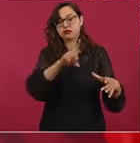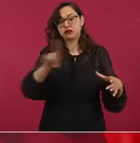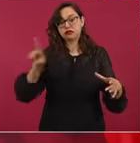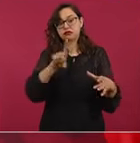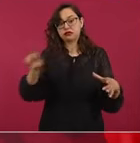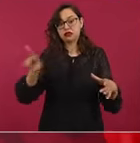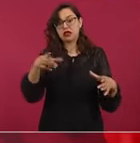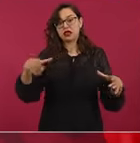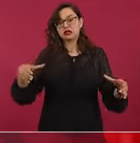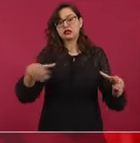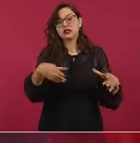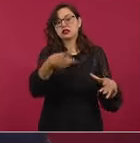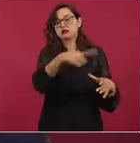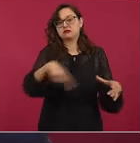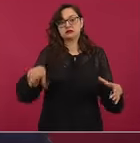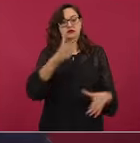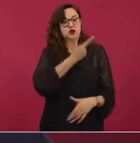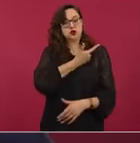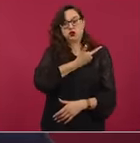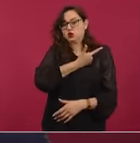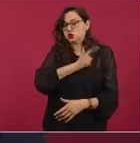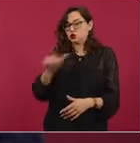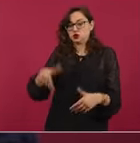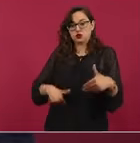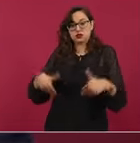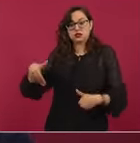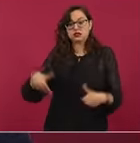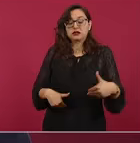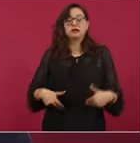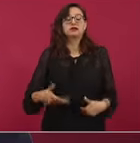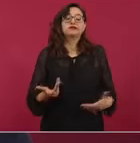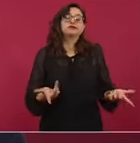fachos. No les gusta que yo diga